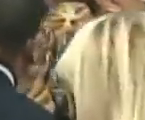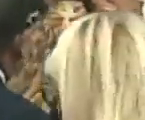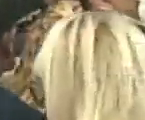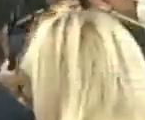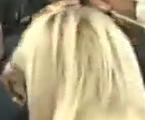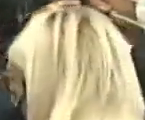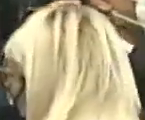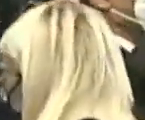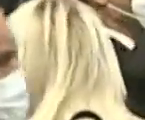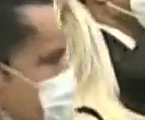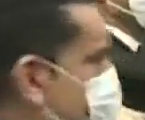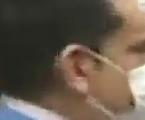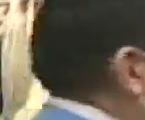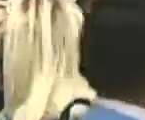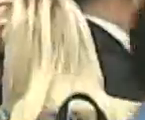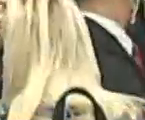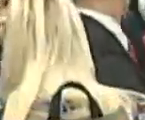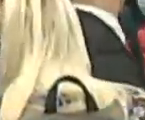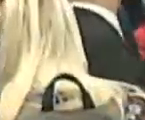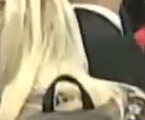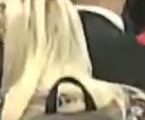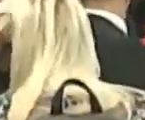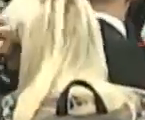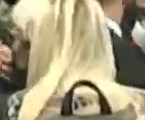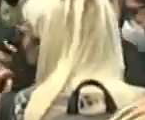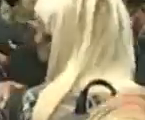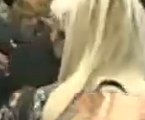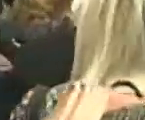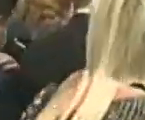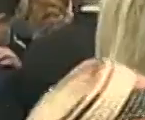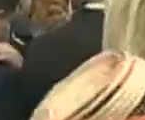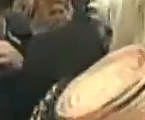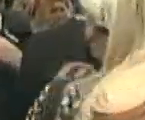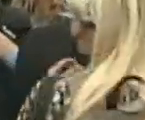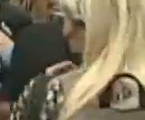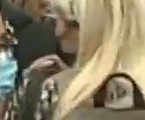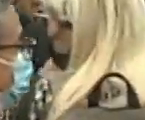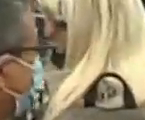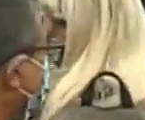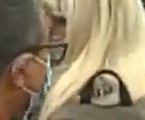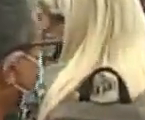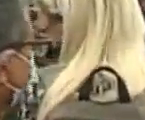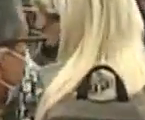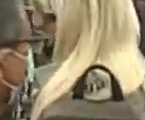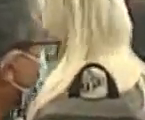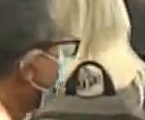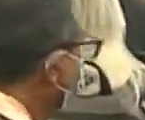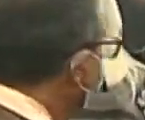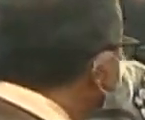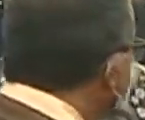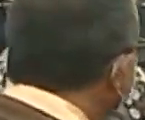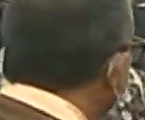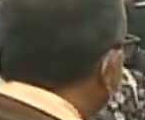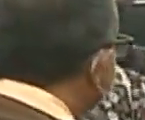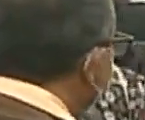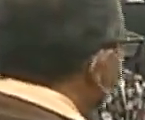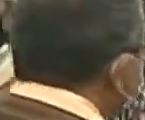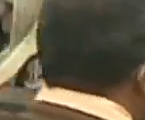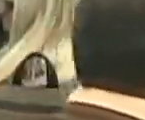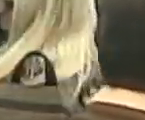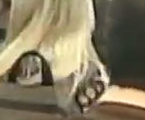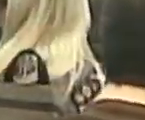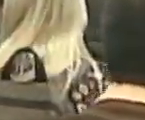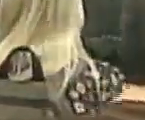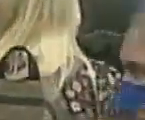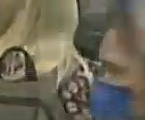esta sesión de instalación, que ya está llegando a su punto final el día de hoy, Graya. Así es,